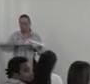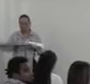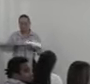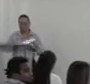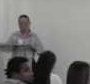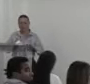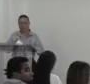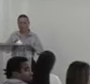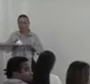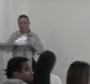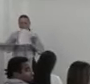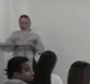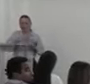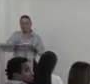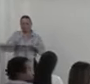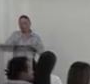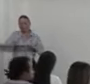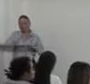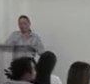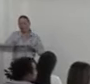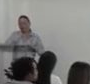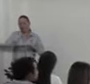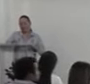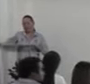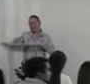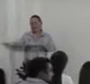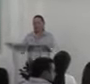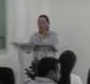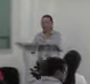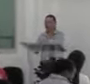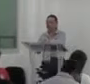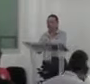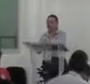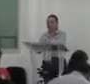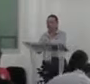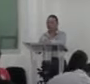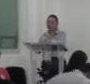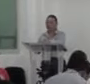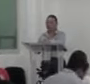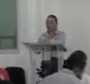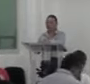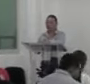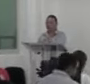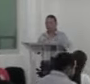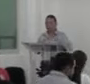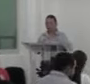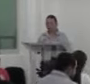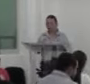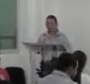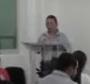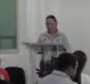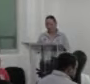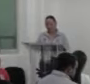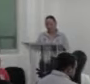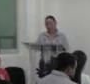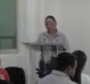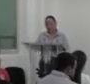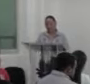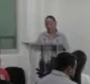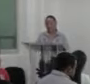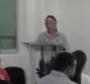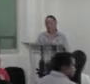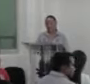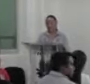Y pues sin duda también agradecer este trabajo conjunto que se ha hecho iniciativa del CESMICH, particularmente impulsado por el